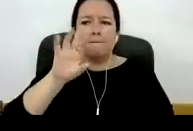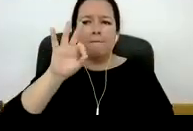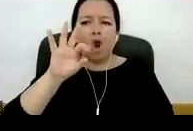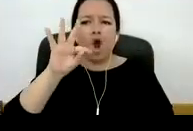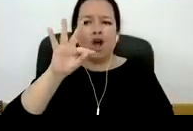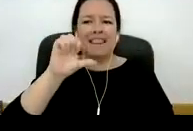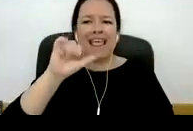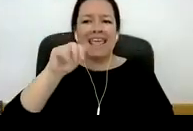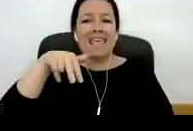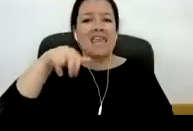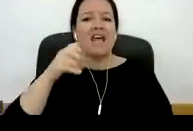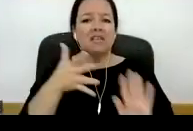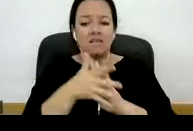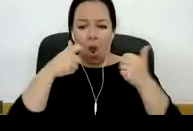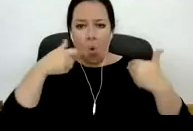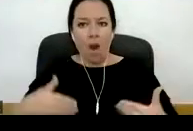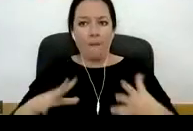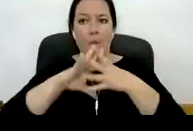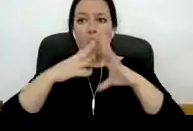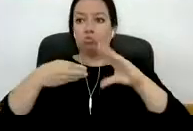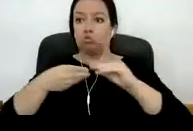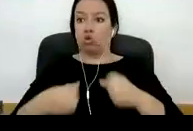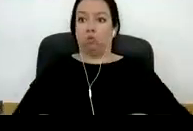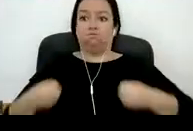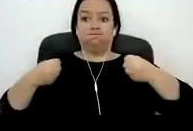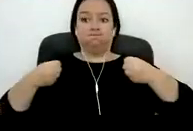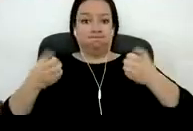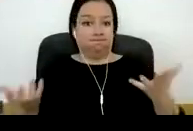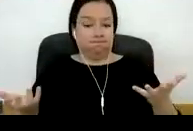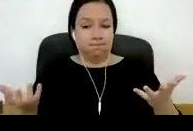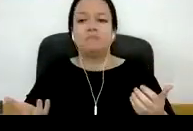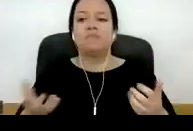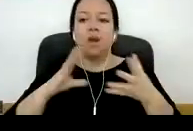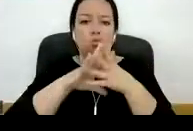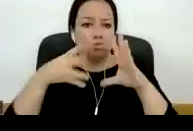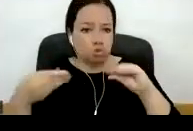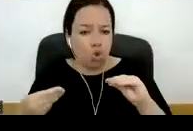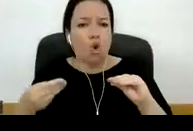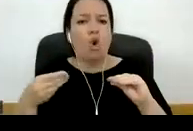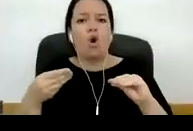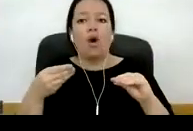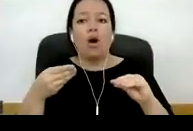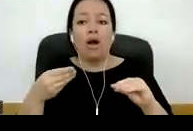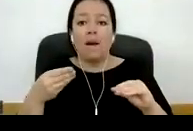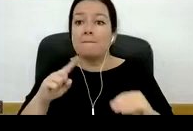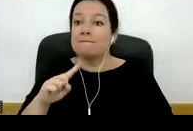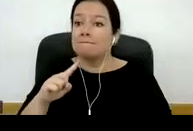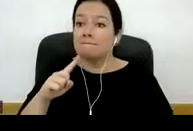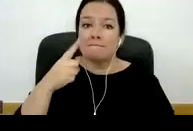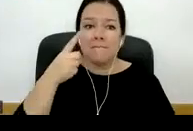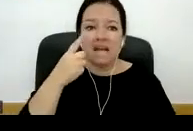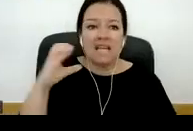el sostén de nuestro cuerpo, ¿no? La masa magra, como bien sabéis, es el tejido, el músculo es el tejido que más